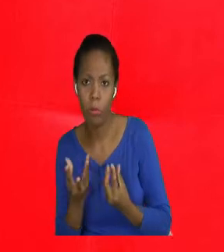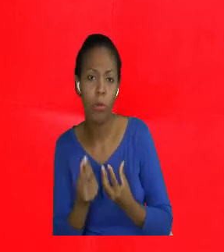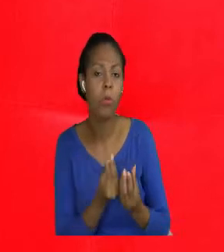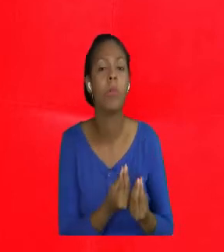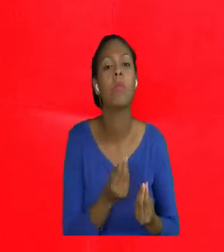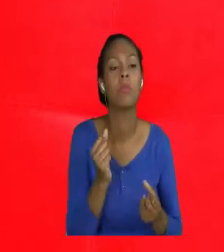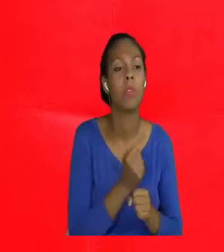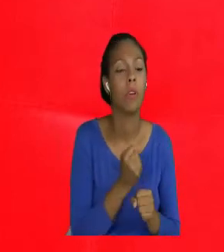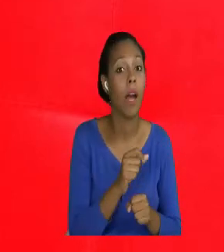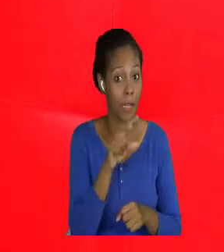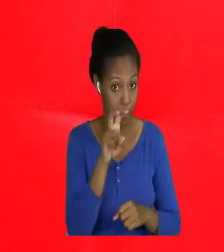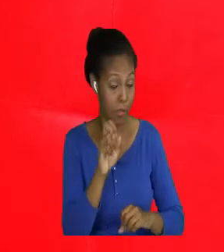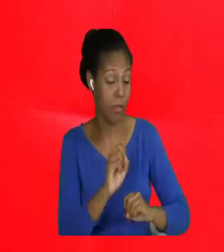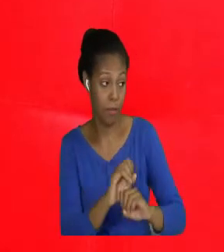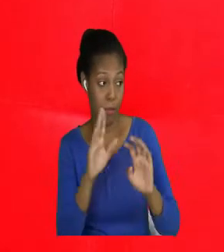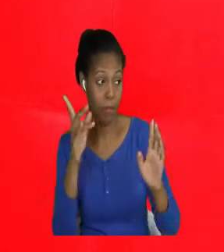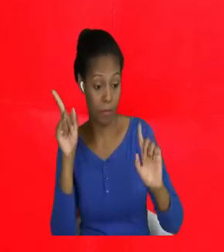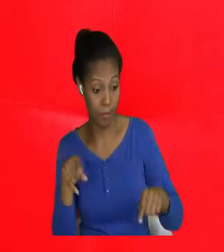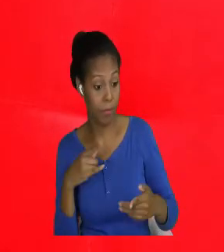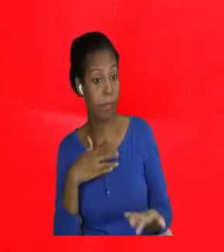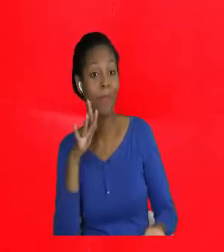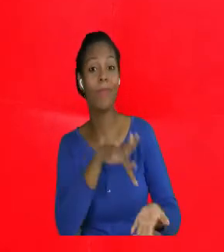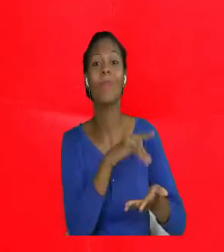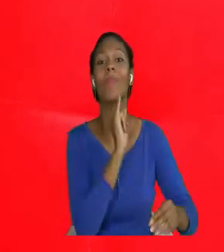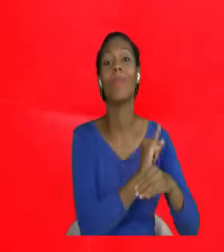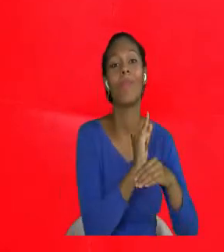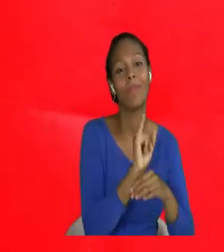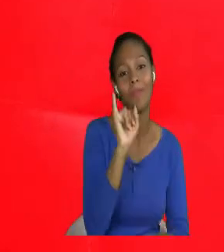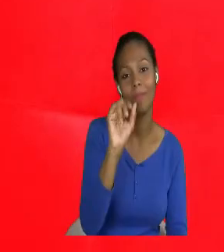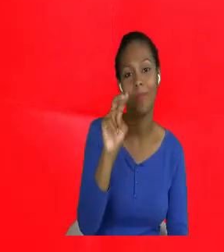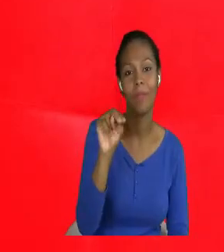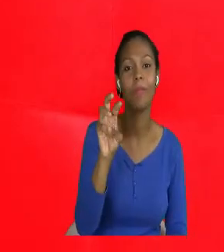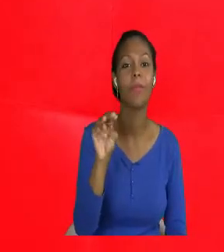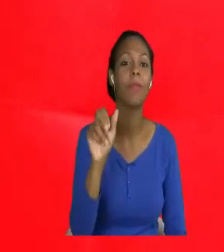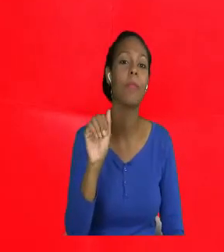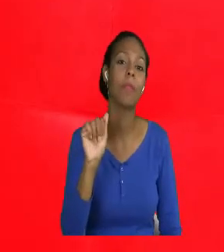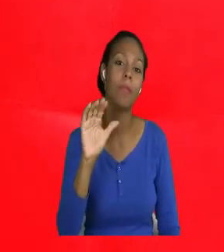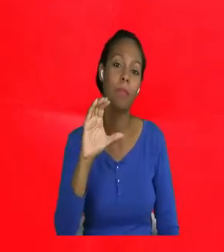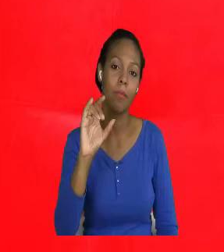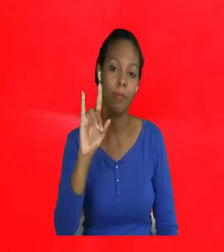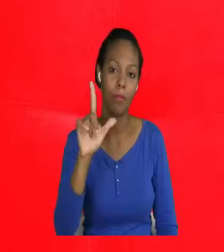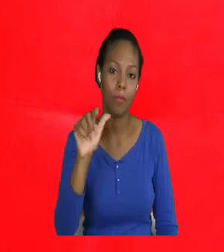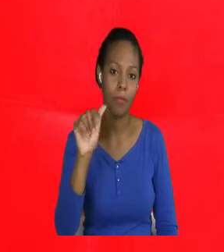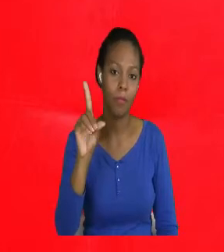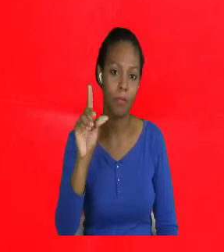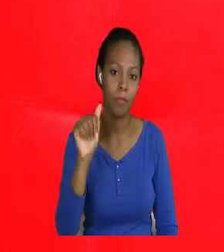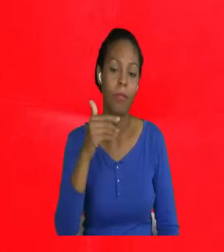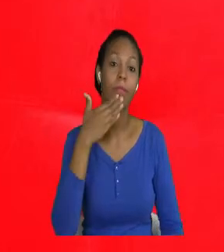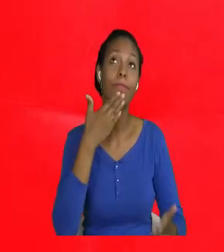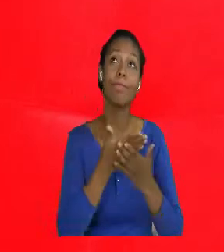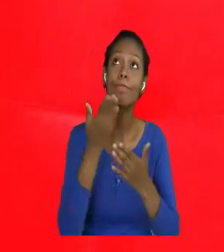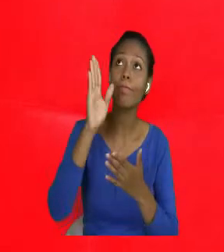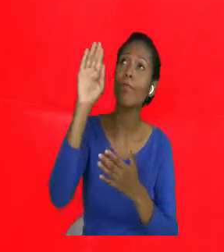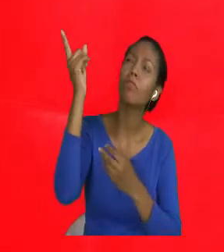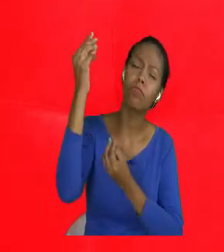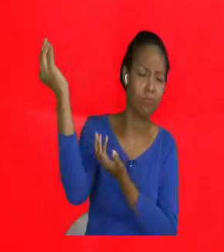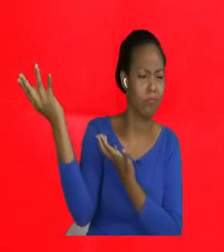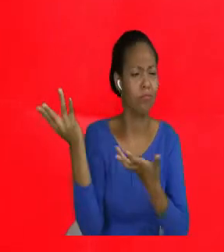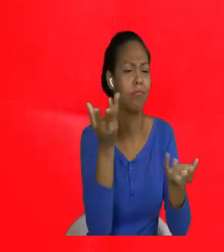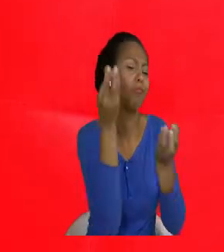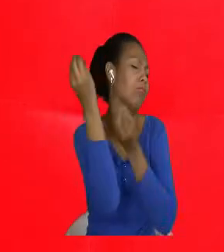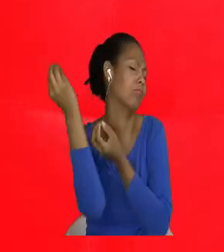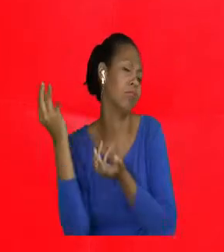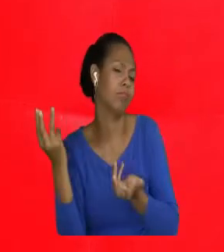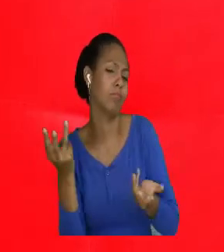mañana nuestra cita en la Catedral La Inmaculada, a darle gracias a Dios por nuestra ciudad, para que nos dé muchas más bendiciones. Y a las 4